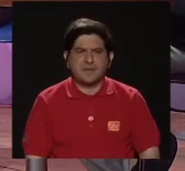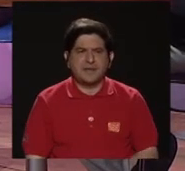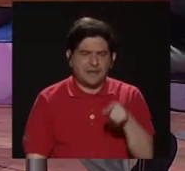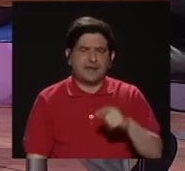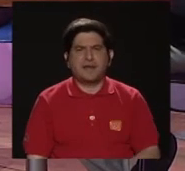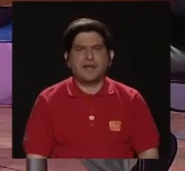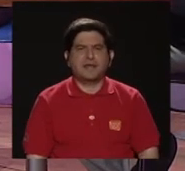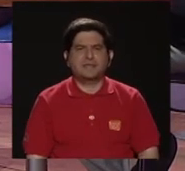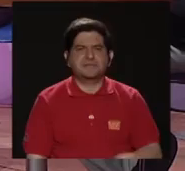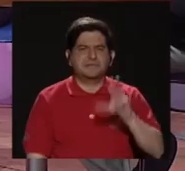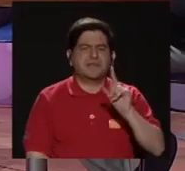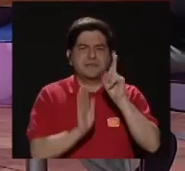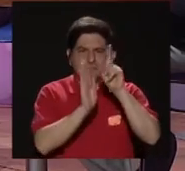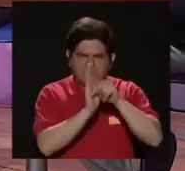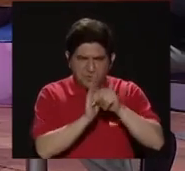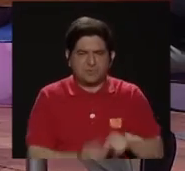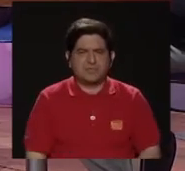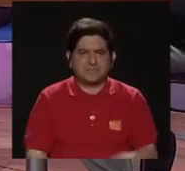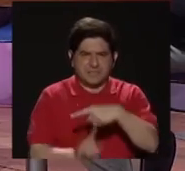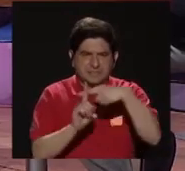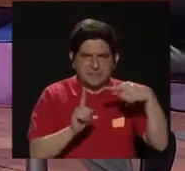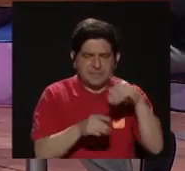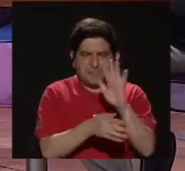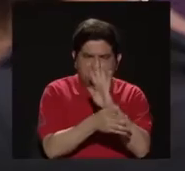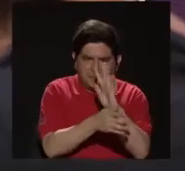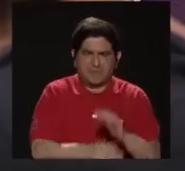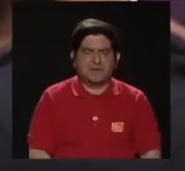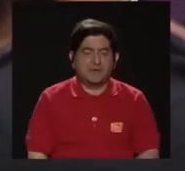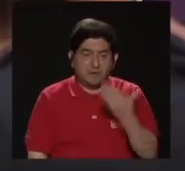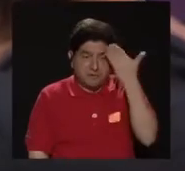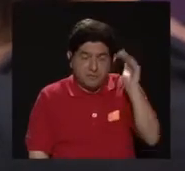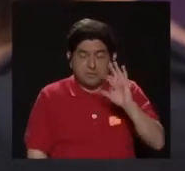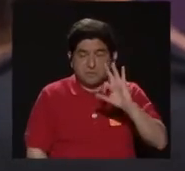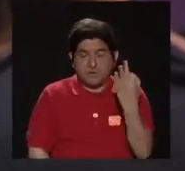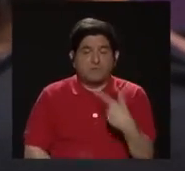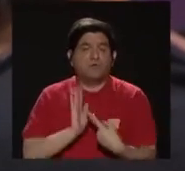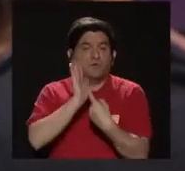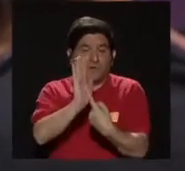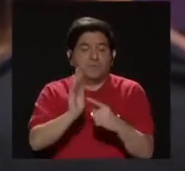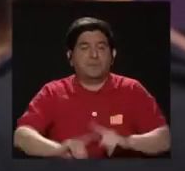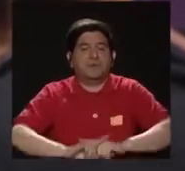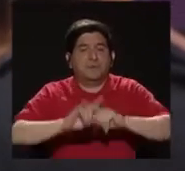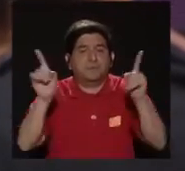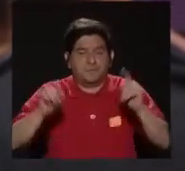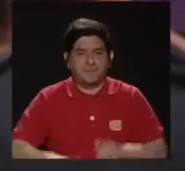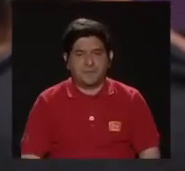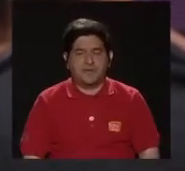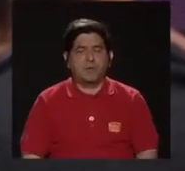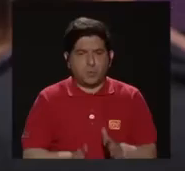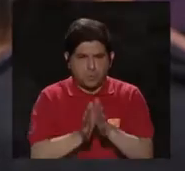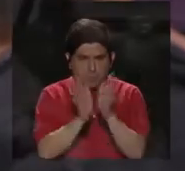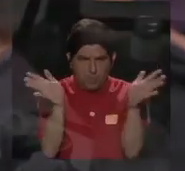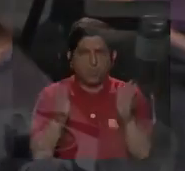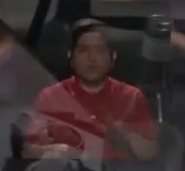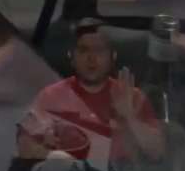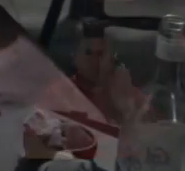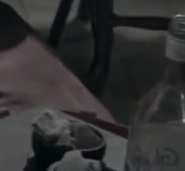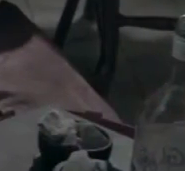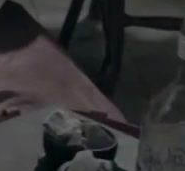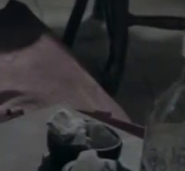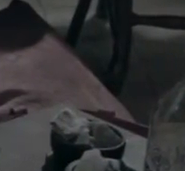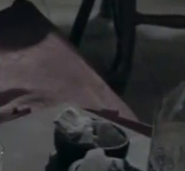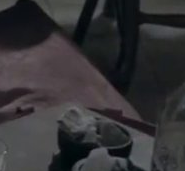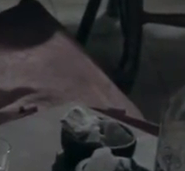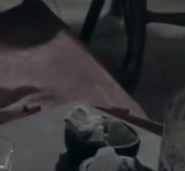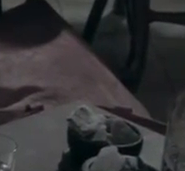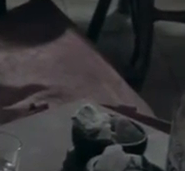de media hora. No sé en qué formato se va a presentar, pero obviamente se hará público en algún momento.